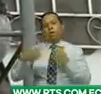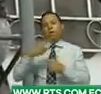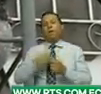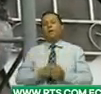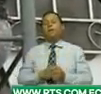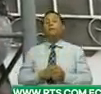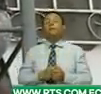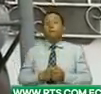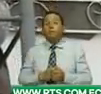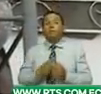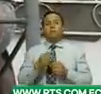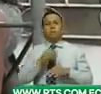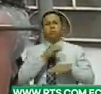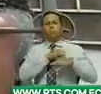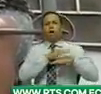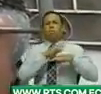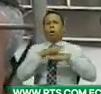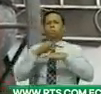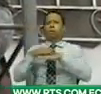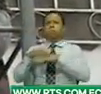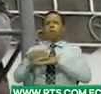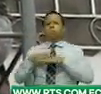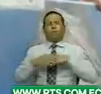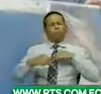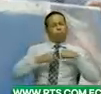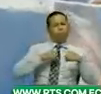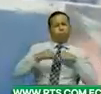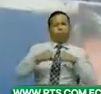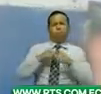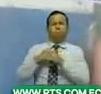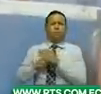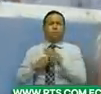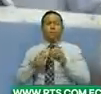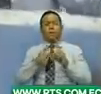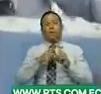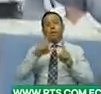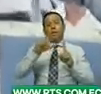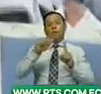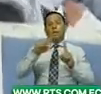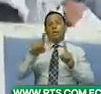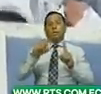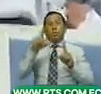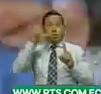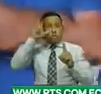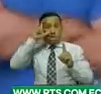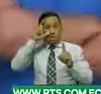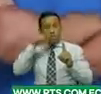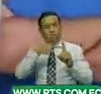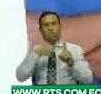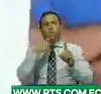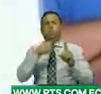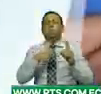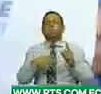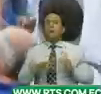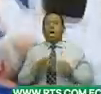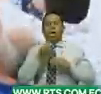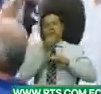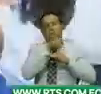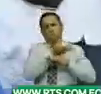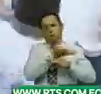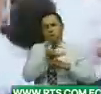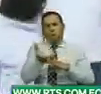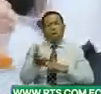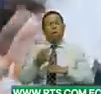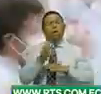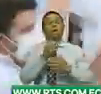las campañas de los candidatos están a todo ritmo. Guillermo Lasso de la Alianza Creo PSC ratificó sus ofrecimientos